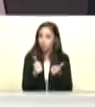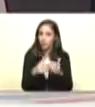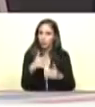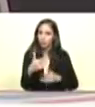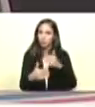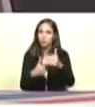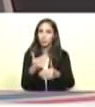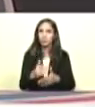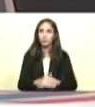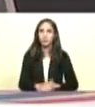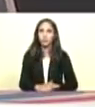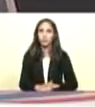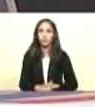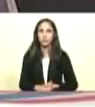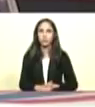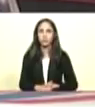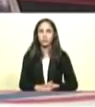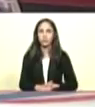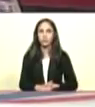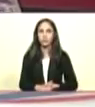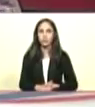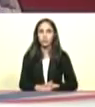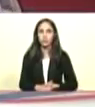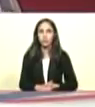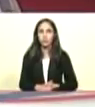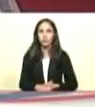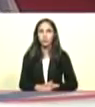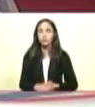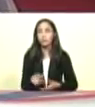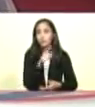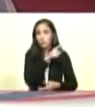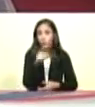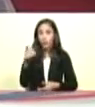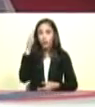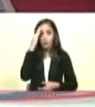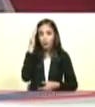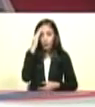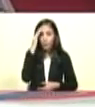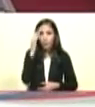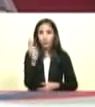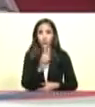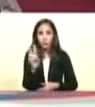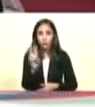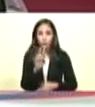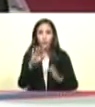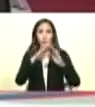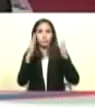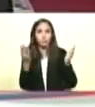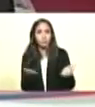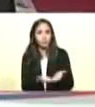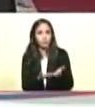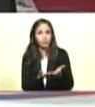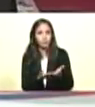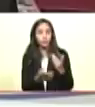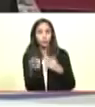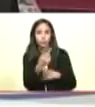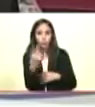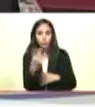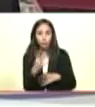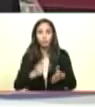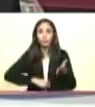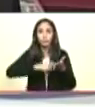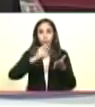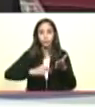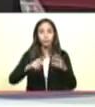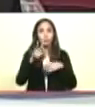arrancamos bien, y sobre todo, debe saber Venezuela y debe saber el mundo que hemos firmado hoy dos convenios